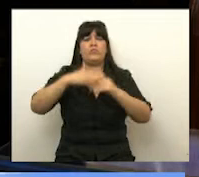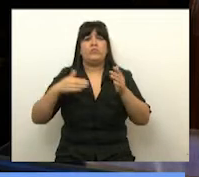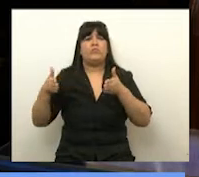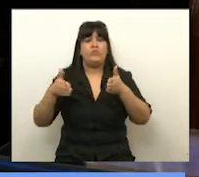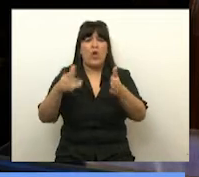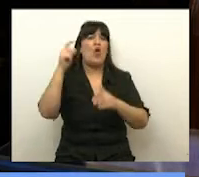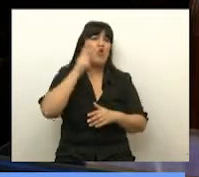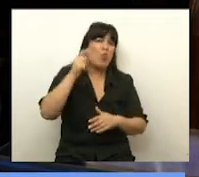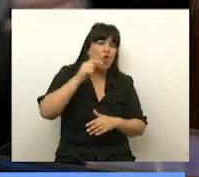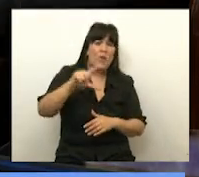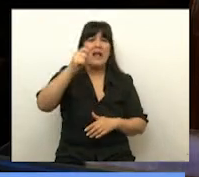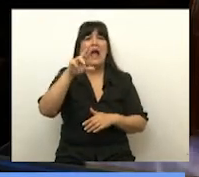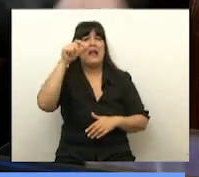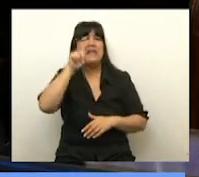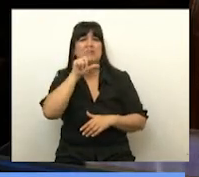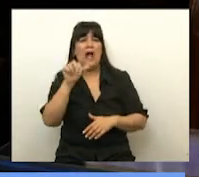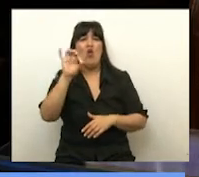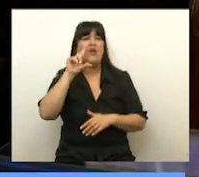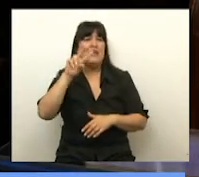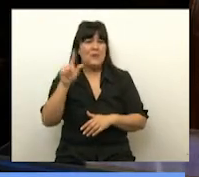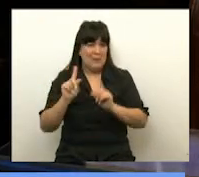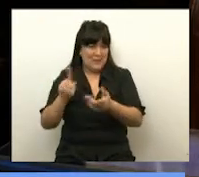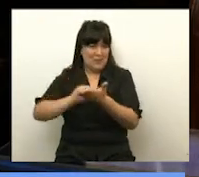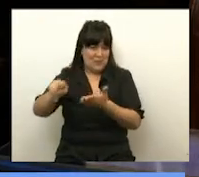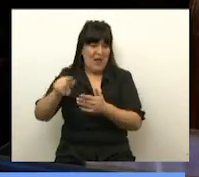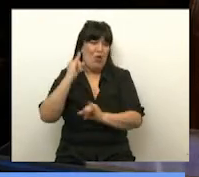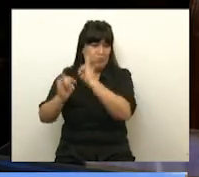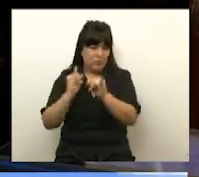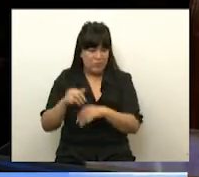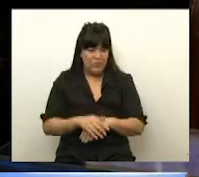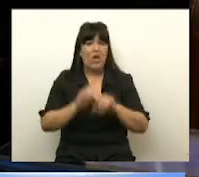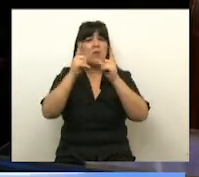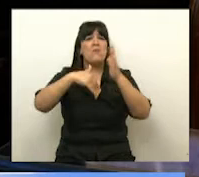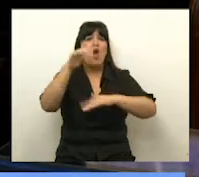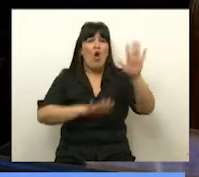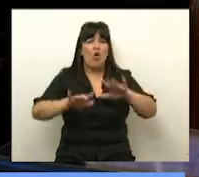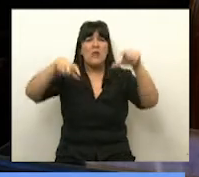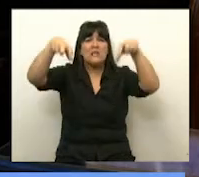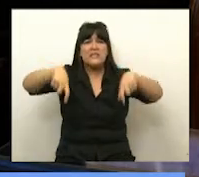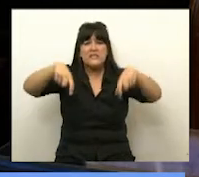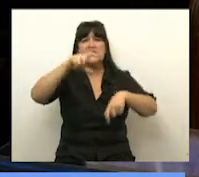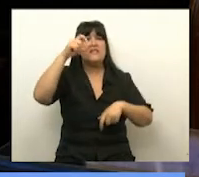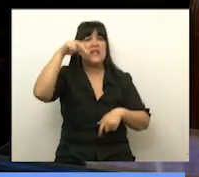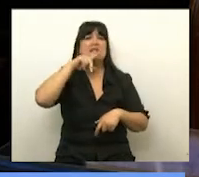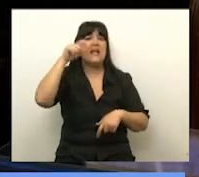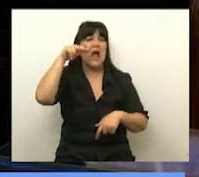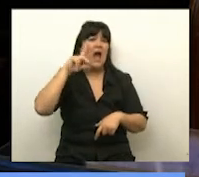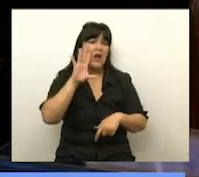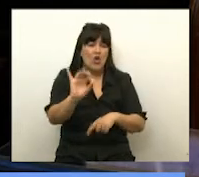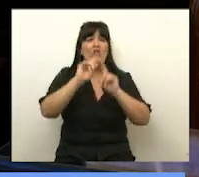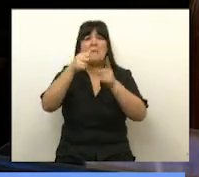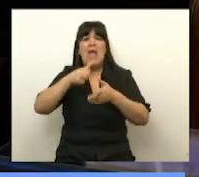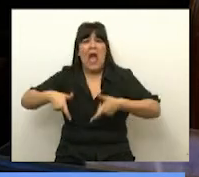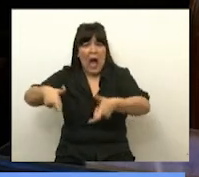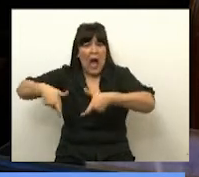Comodoro Rivadavia-Caleta Olivia, la que hacía mención la senadora Yani, la obra del Estadio del Centenario, el acueducto. Tenemos agua día